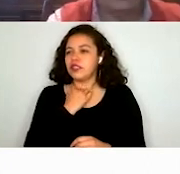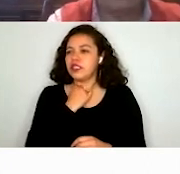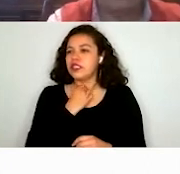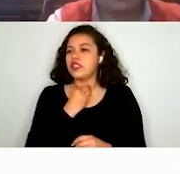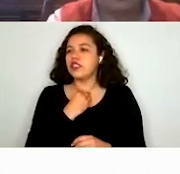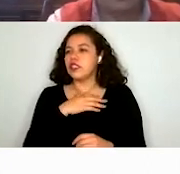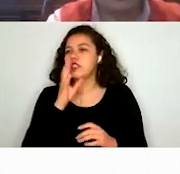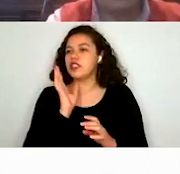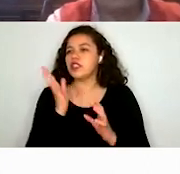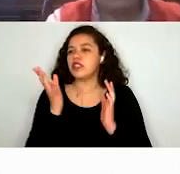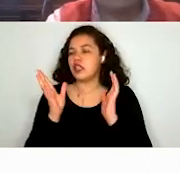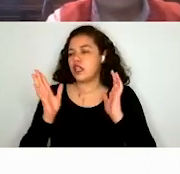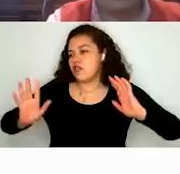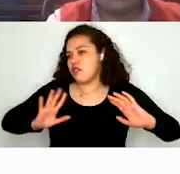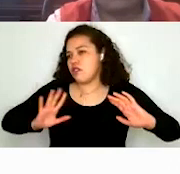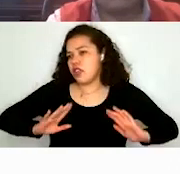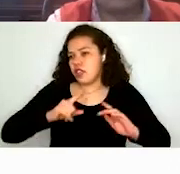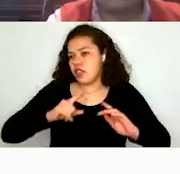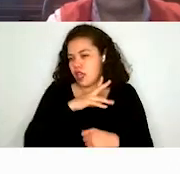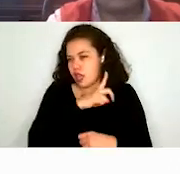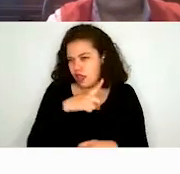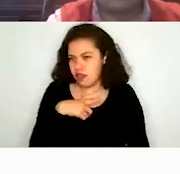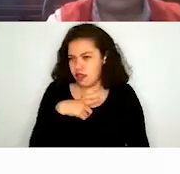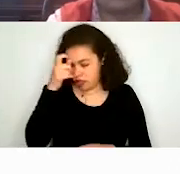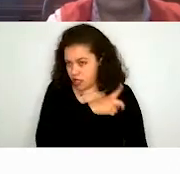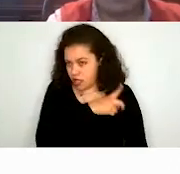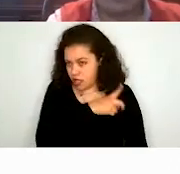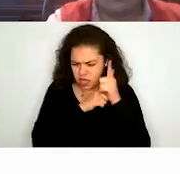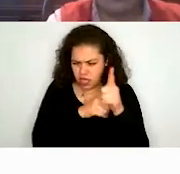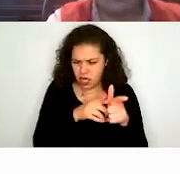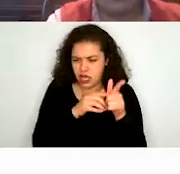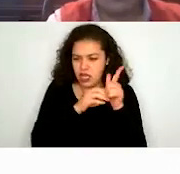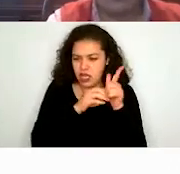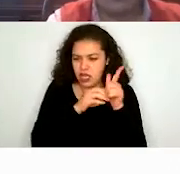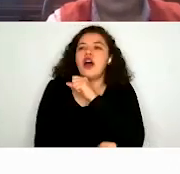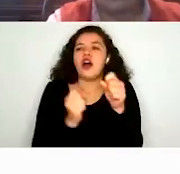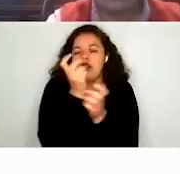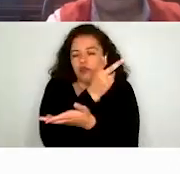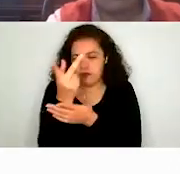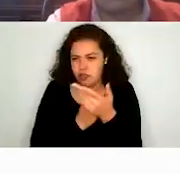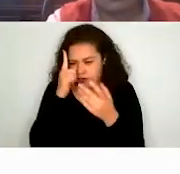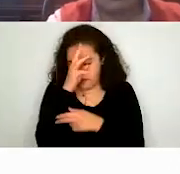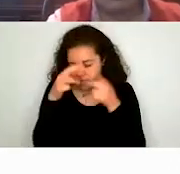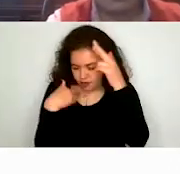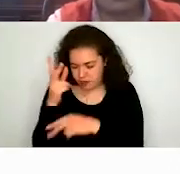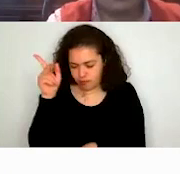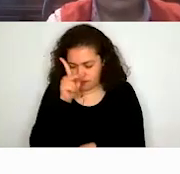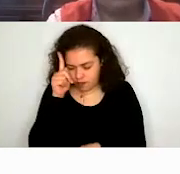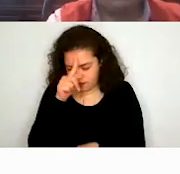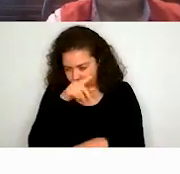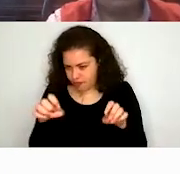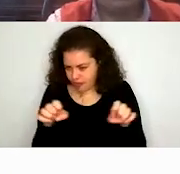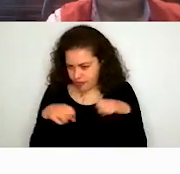estos. Por ende, debemos de establecer y dar seguimiento al programa anual de revisión y pruebas de los equipos contra